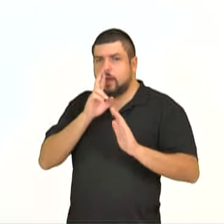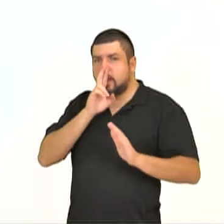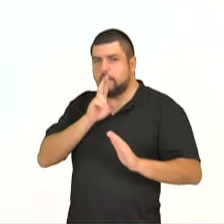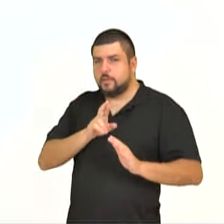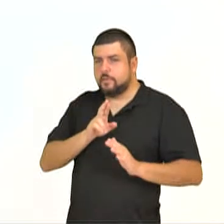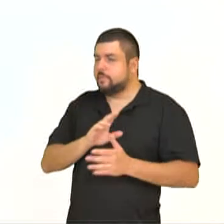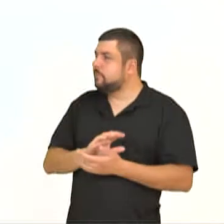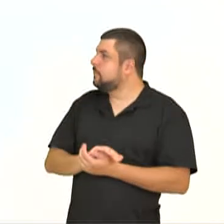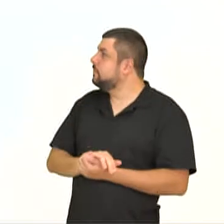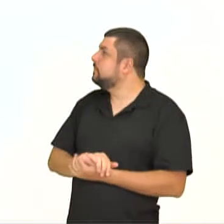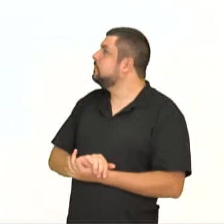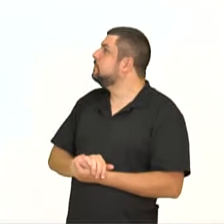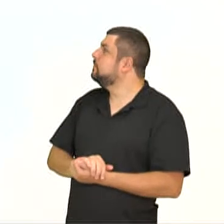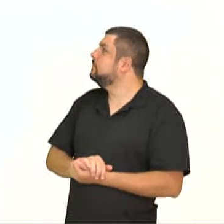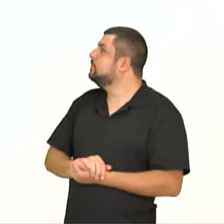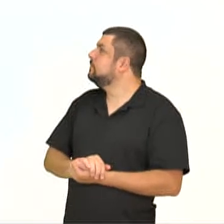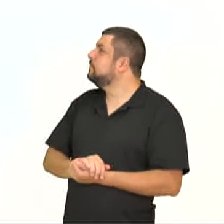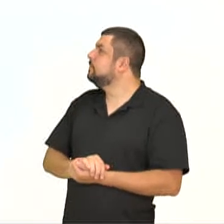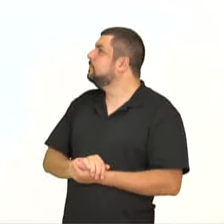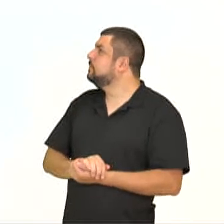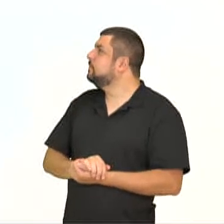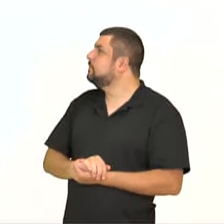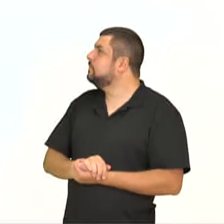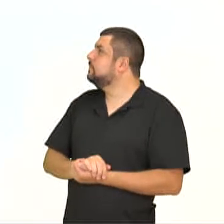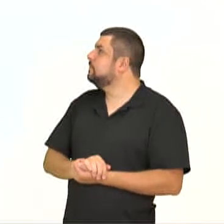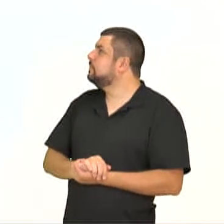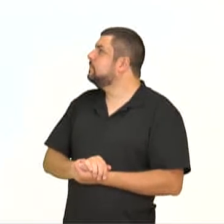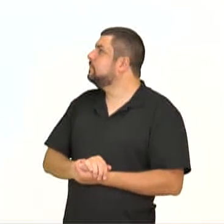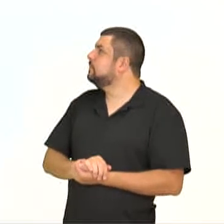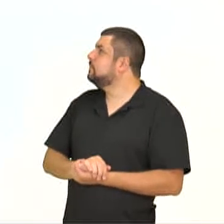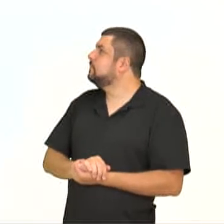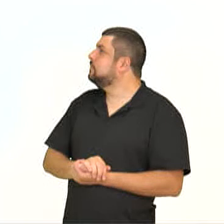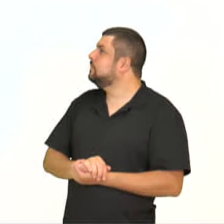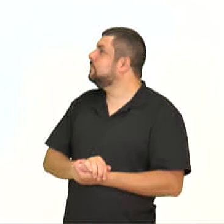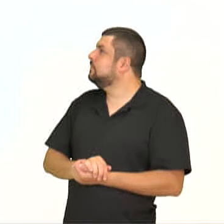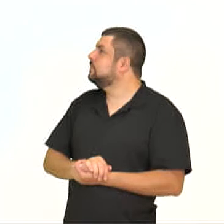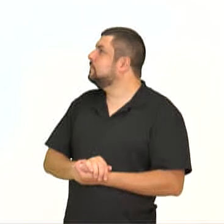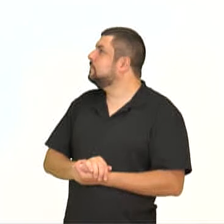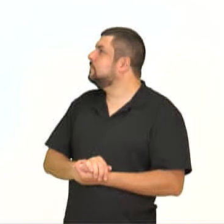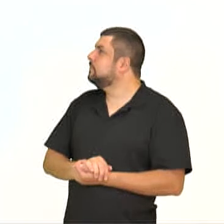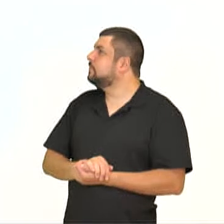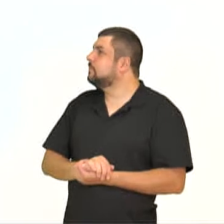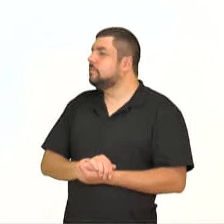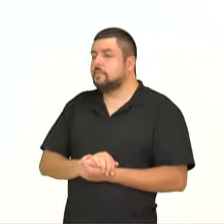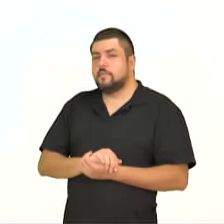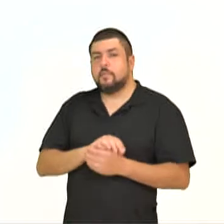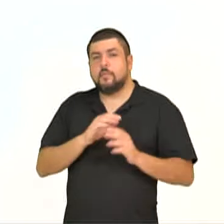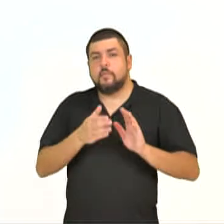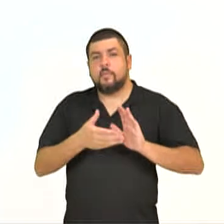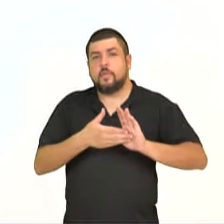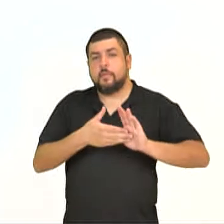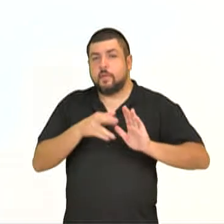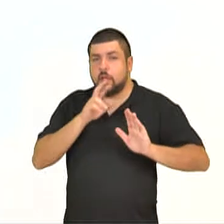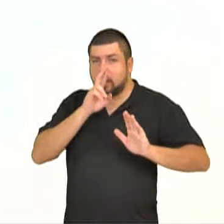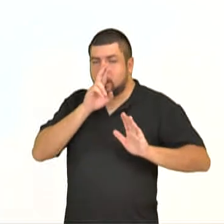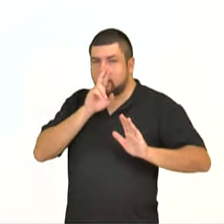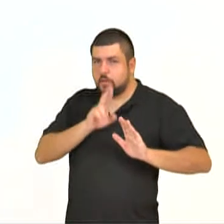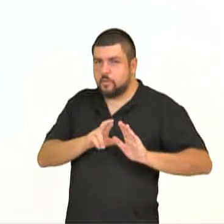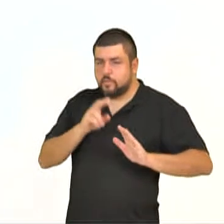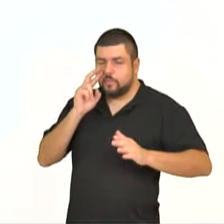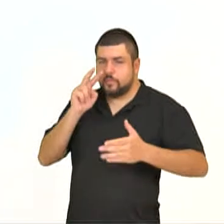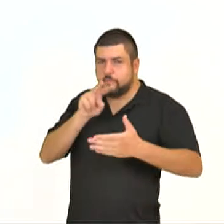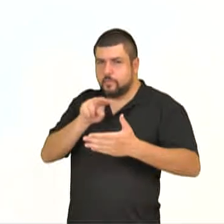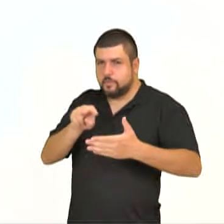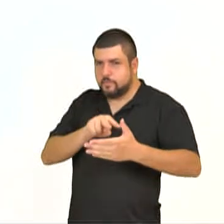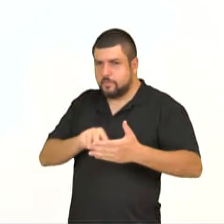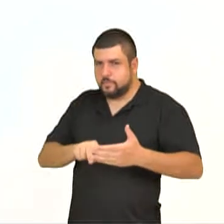el futuro, ¿qué harías con tu tiempo? ¿Cómo lo planearías? Posibilidades de respuesta. Si